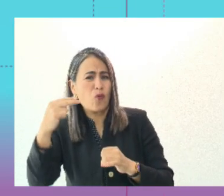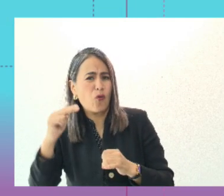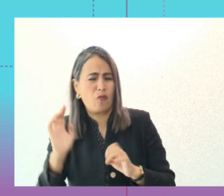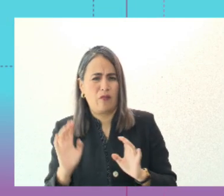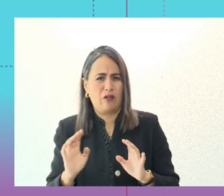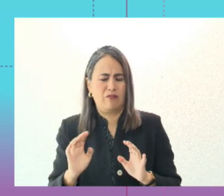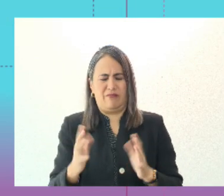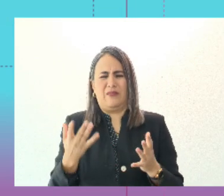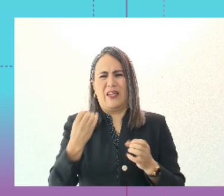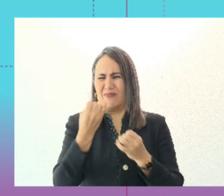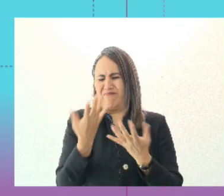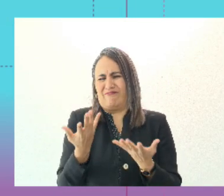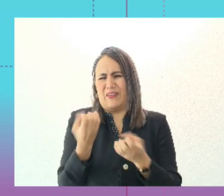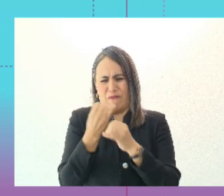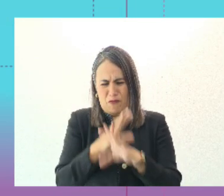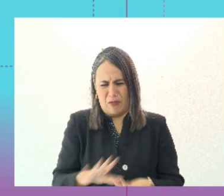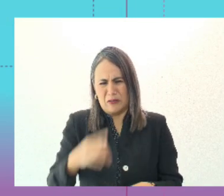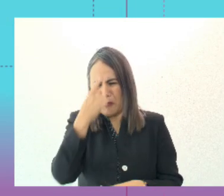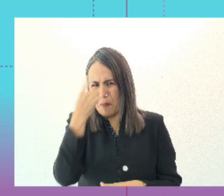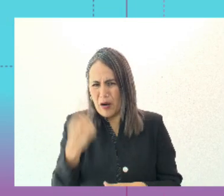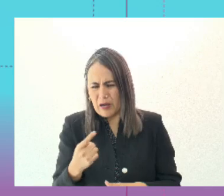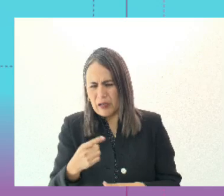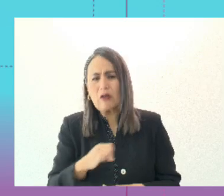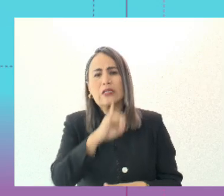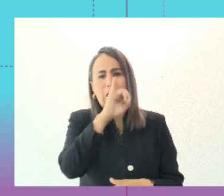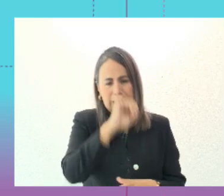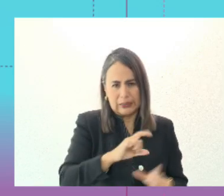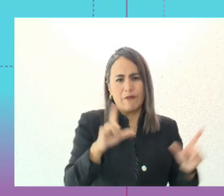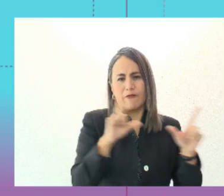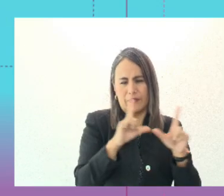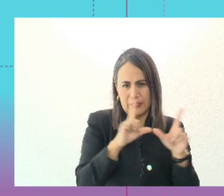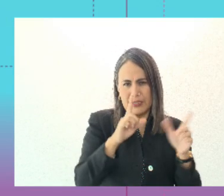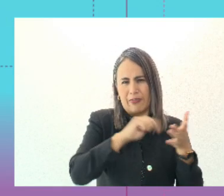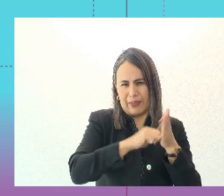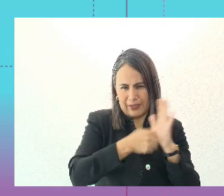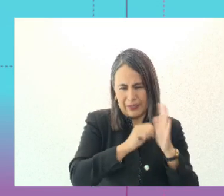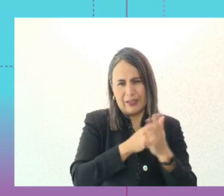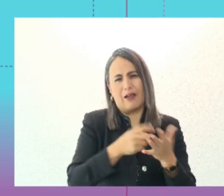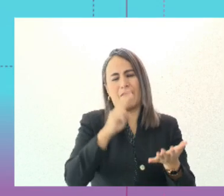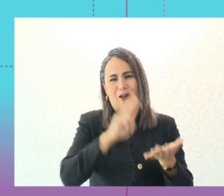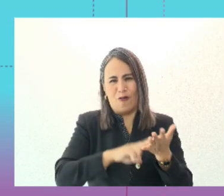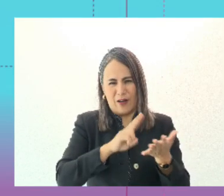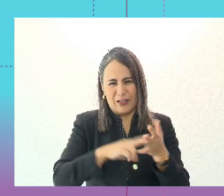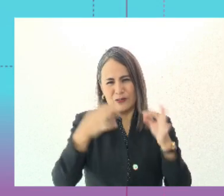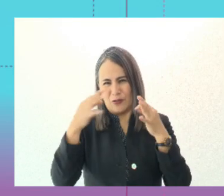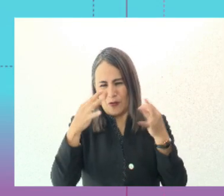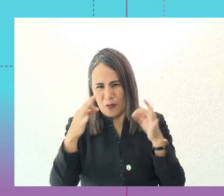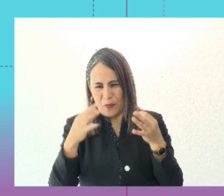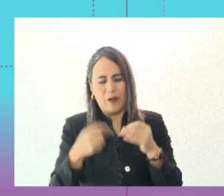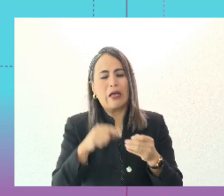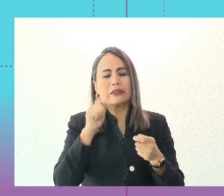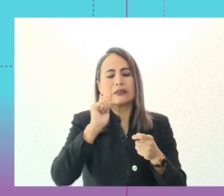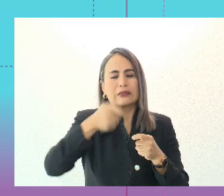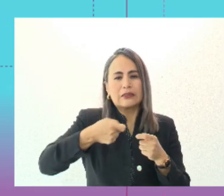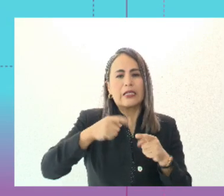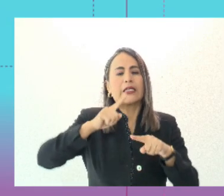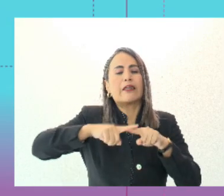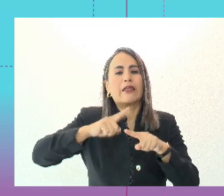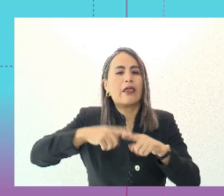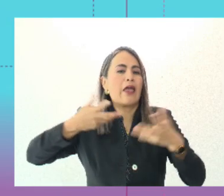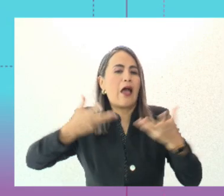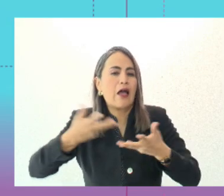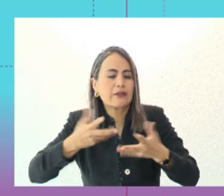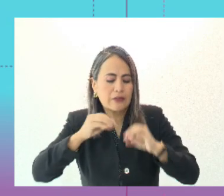información? Sí me sirve esta ficha técnica de valoración documental que me permite identificar quién lo hace y